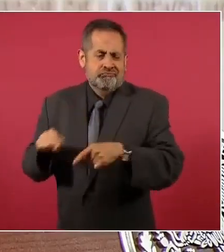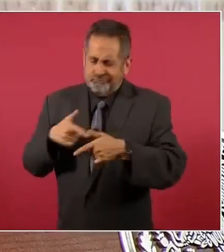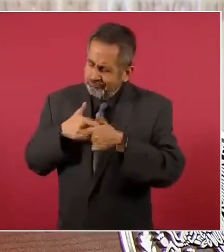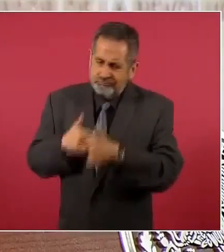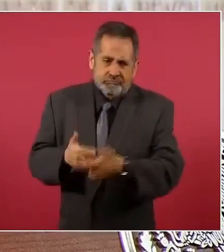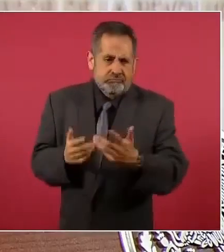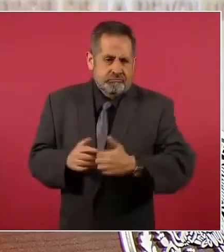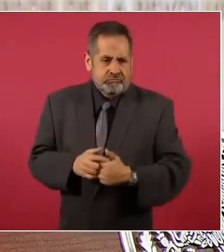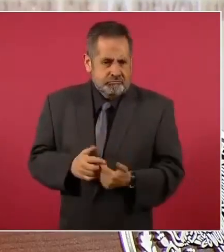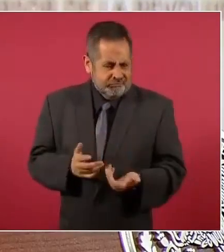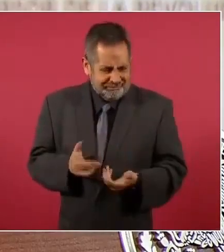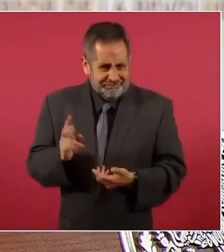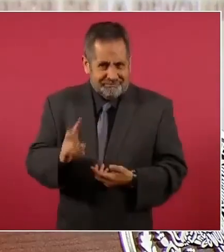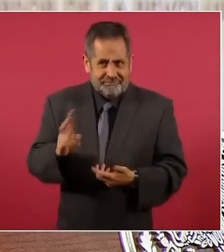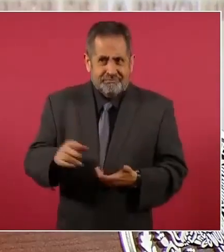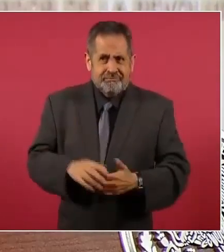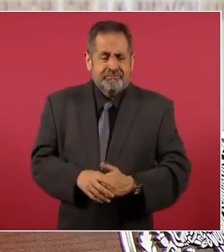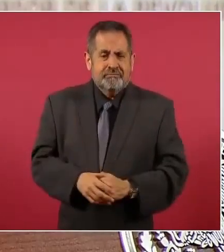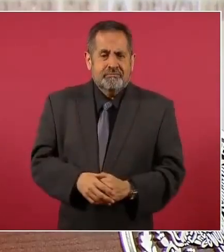de verdad,